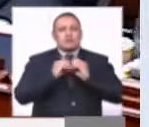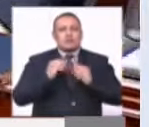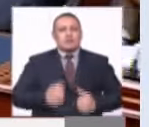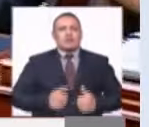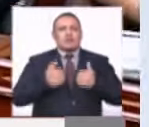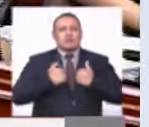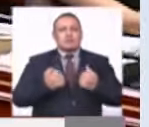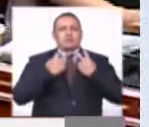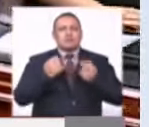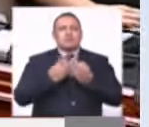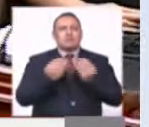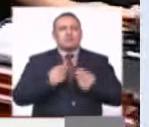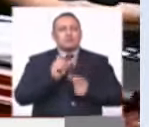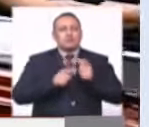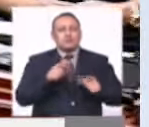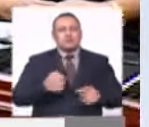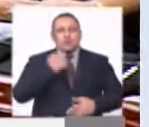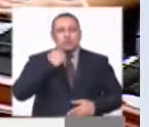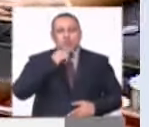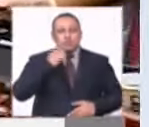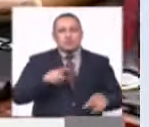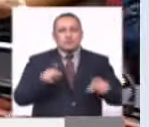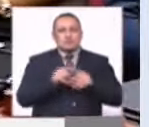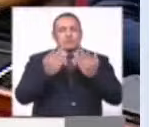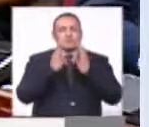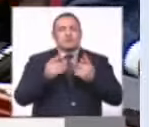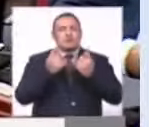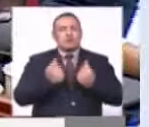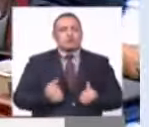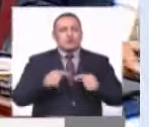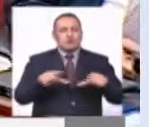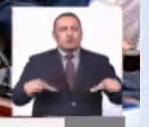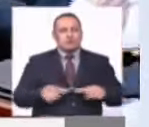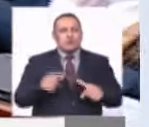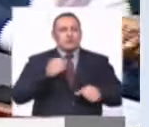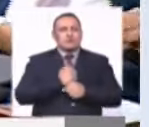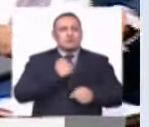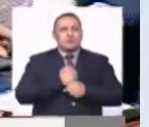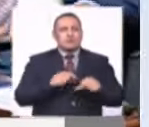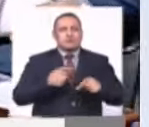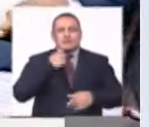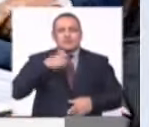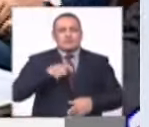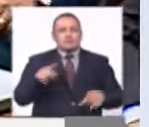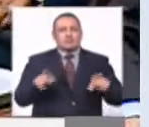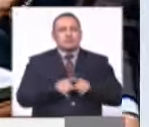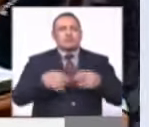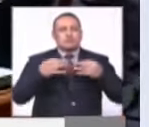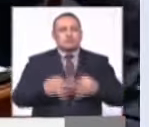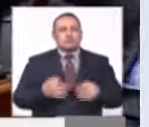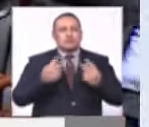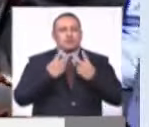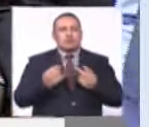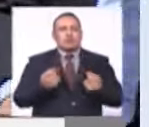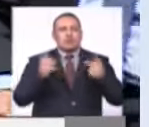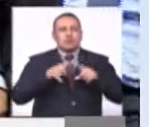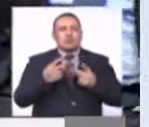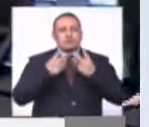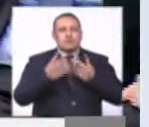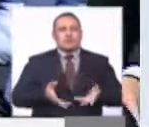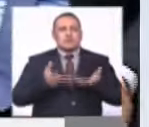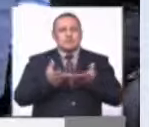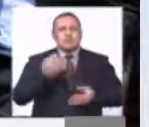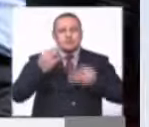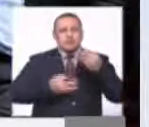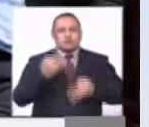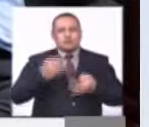vida de nuestros ciudadanos, reactivar la economía y generar puestos de empleo. Necesitamos que se concreten cuanto antes asignándole el